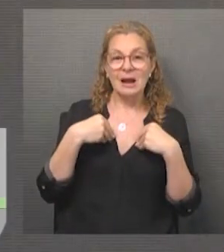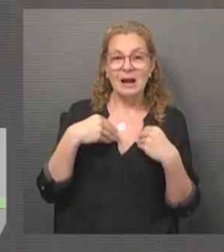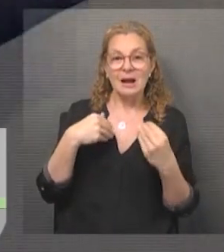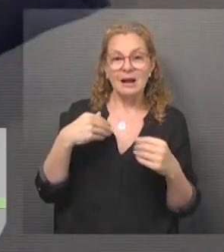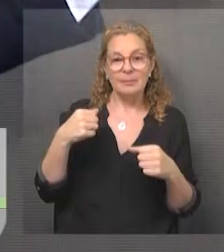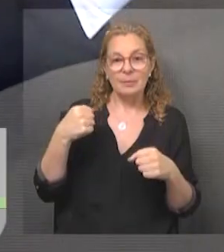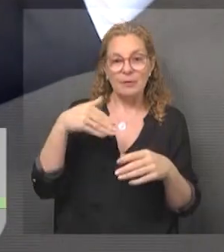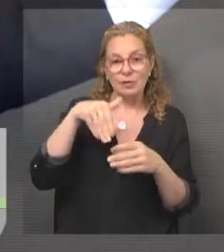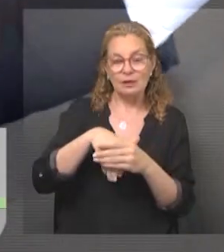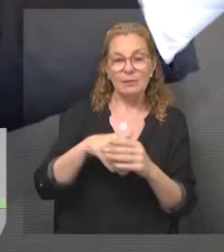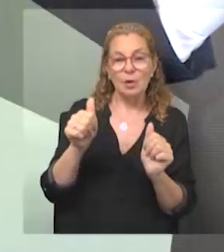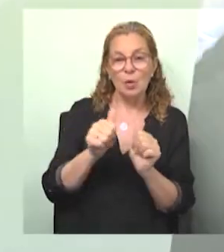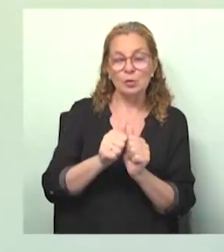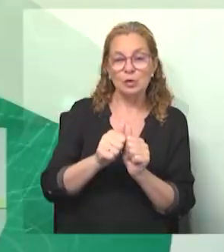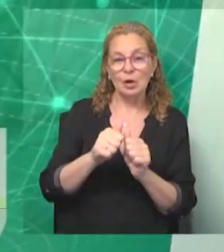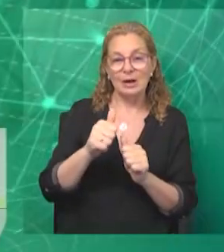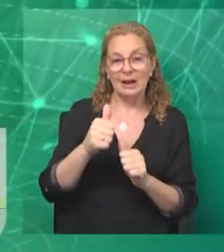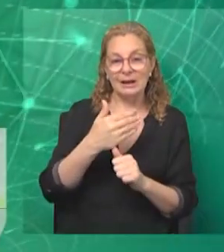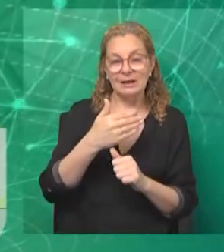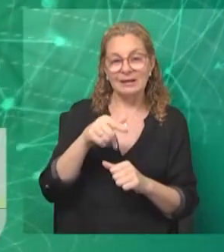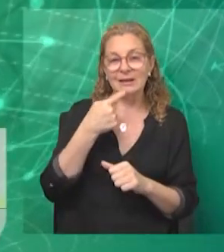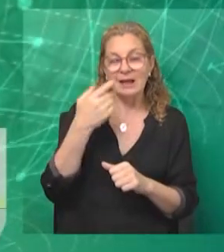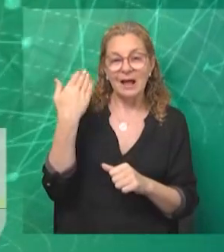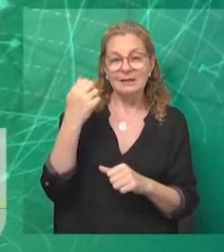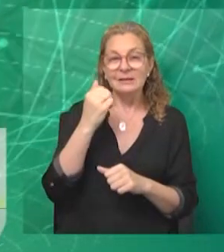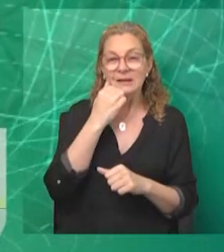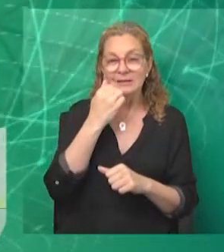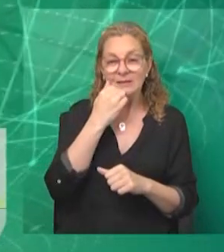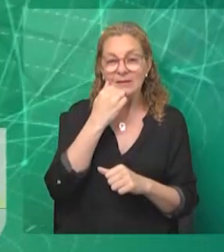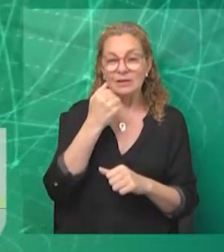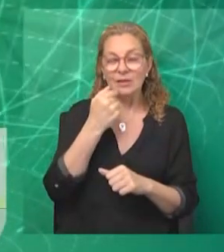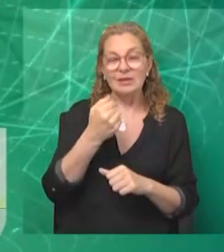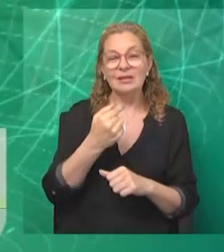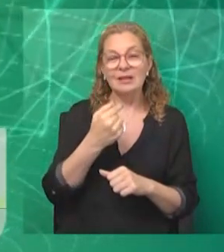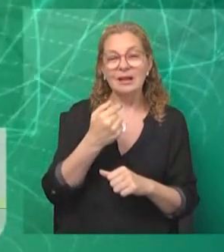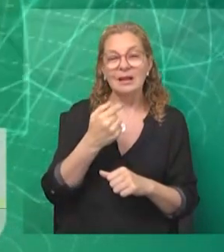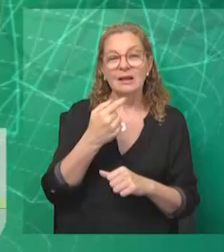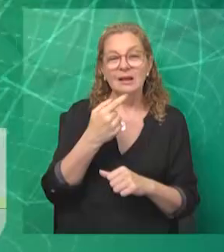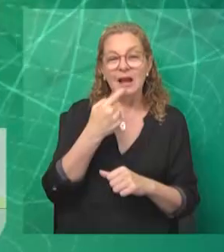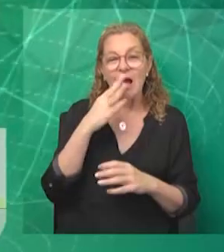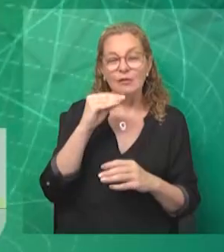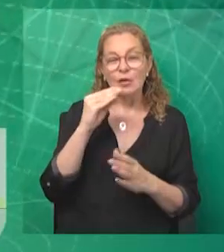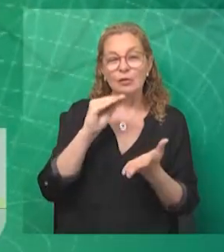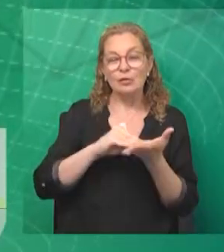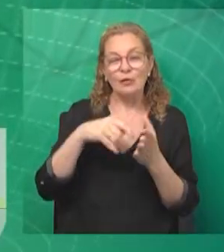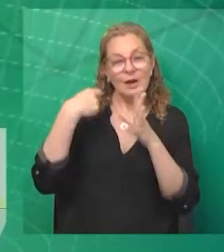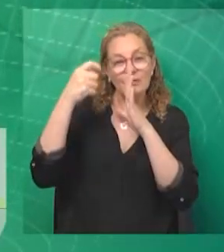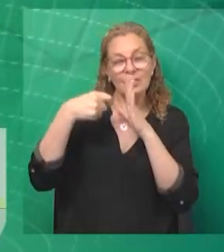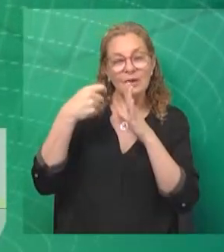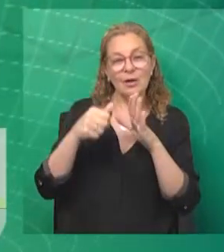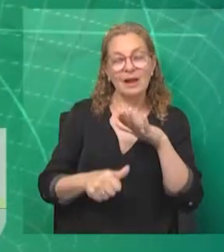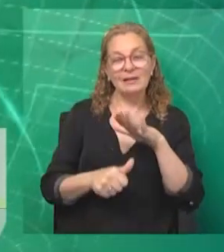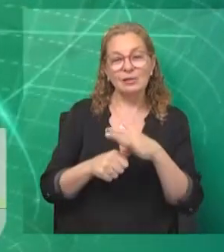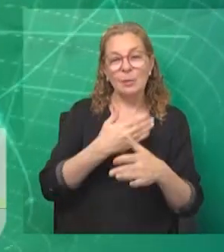plebiscitar con las elecciones el ex jefe de la custodia presidencial Alejandro asciano se refirió mediante un video al candidato